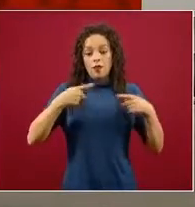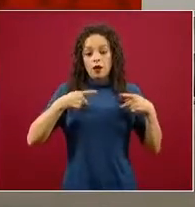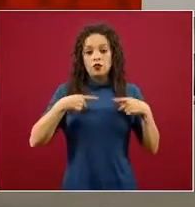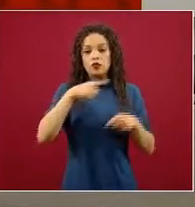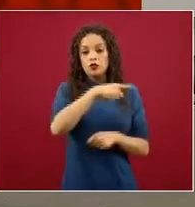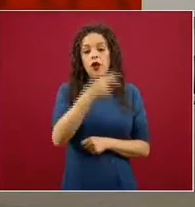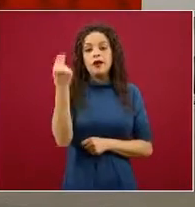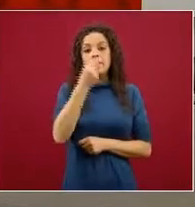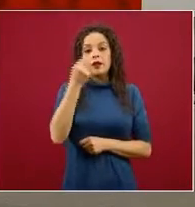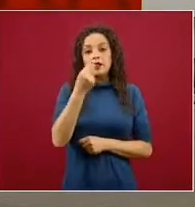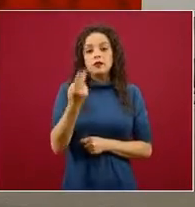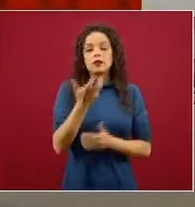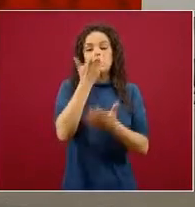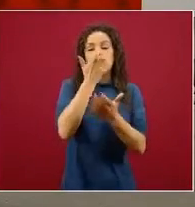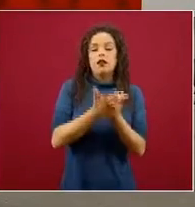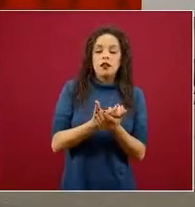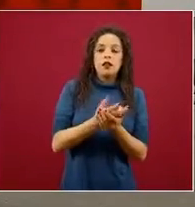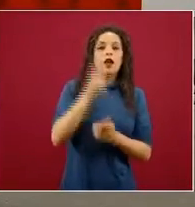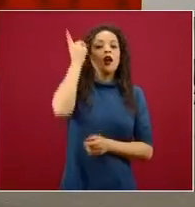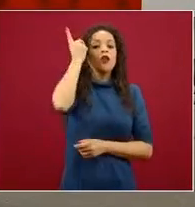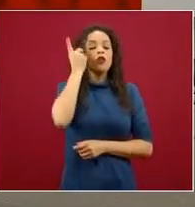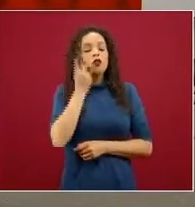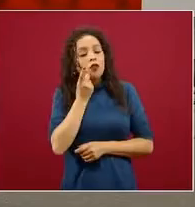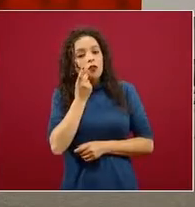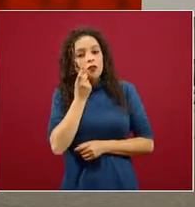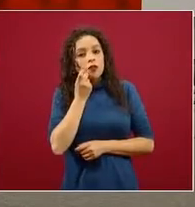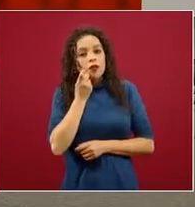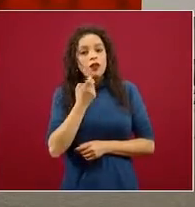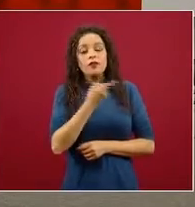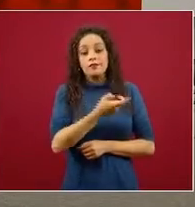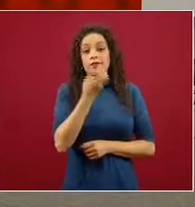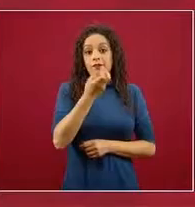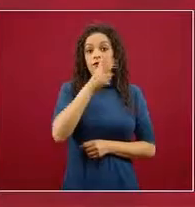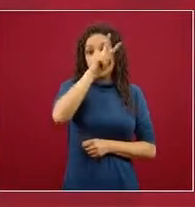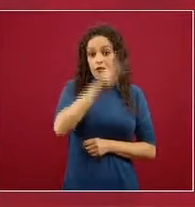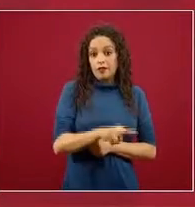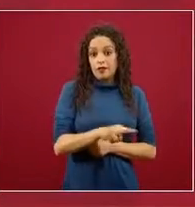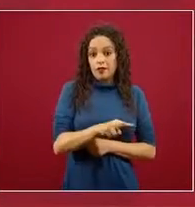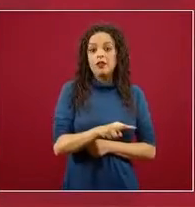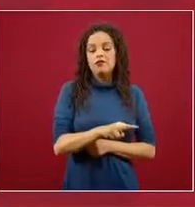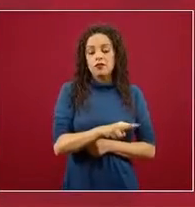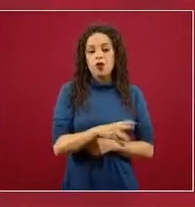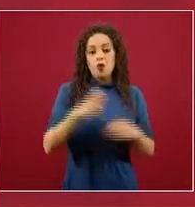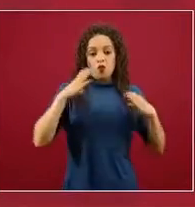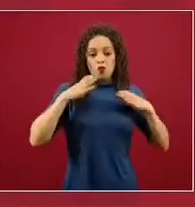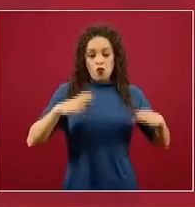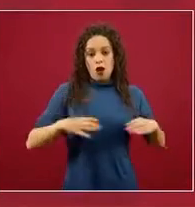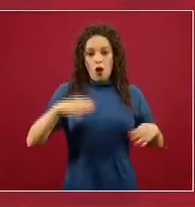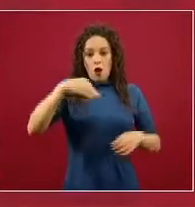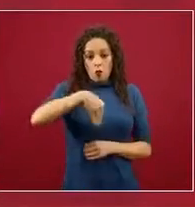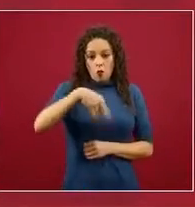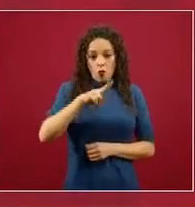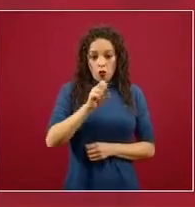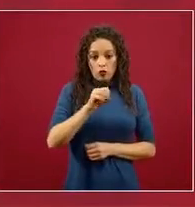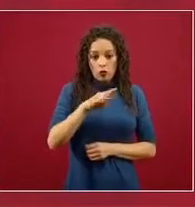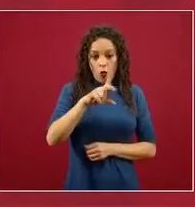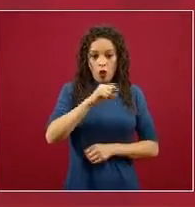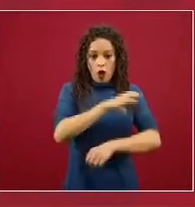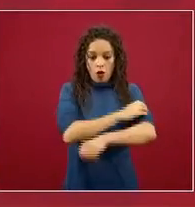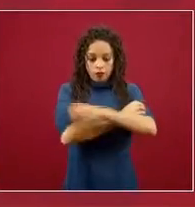sedación y en relajación muscular, que es común que se deterioren los músculos y entonces se